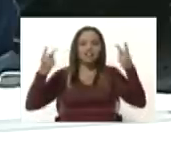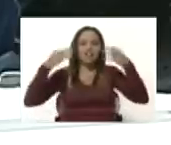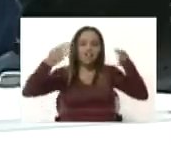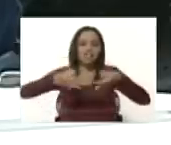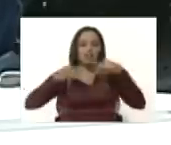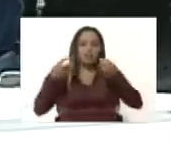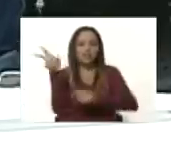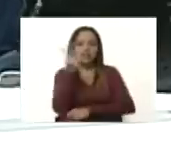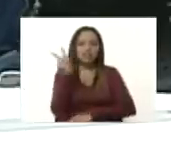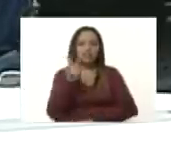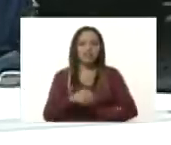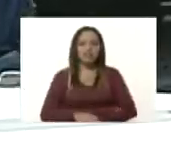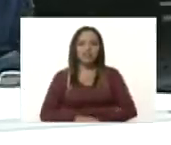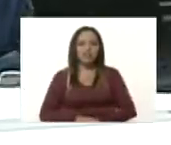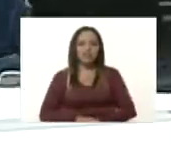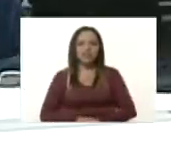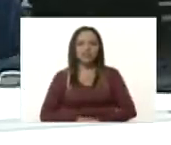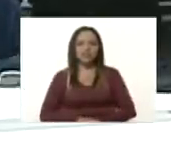siempre, Venezuela.